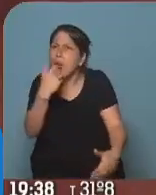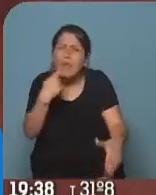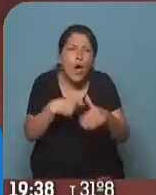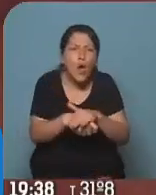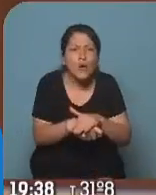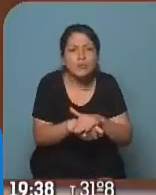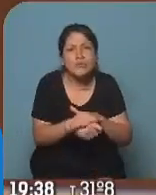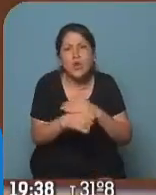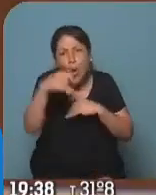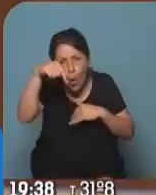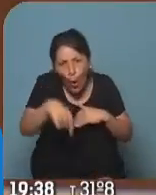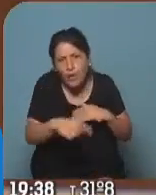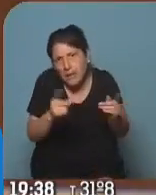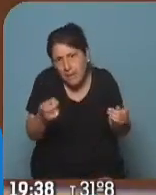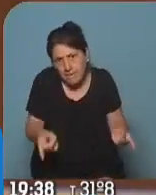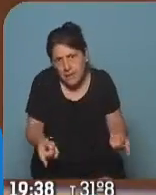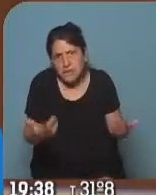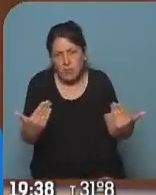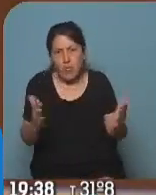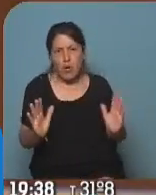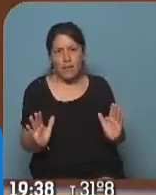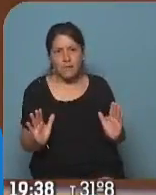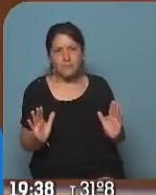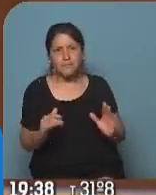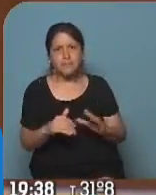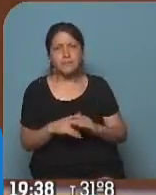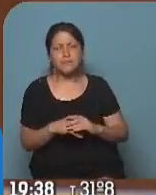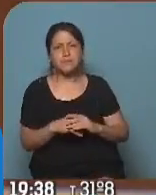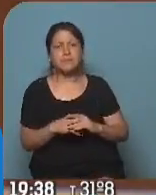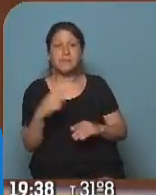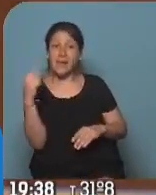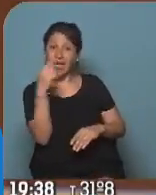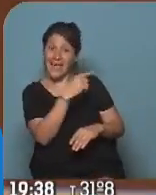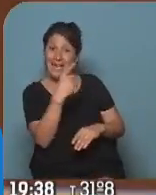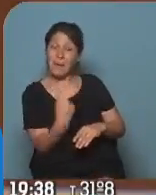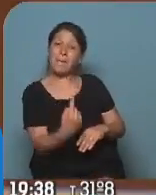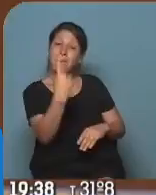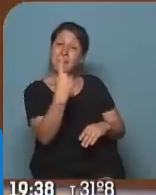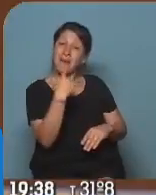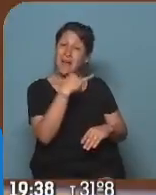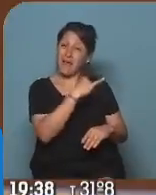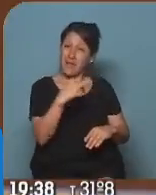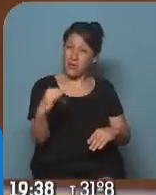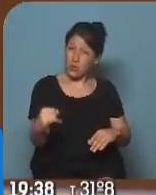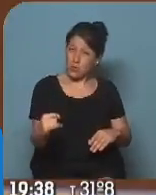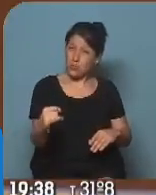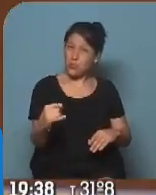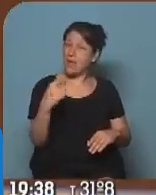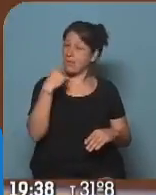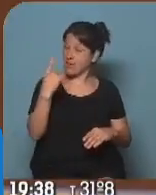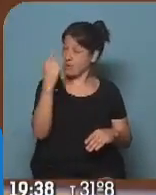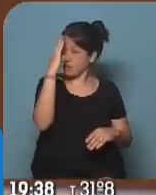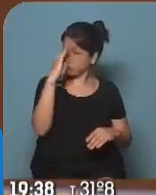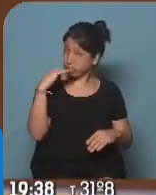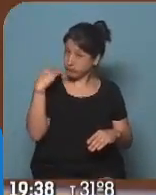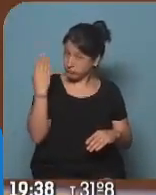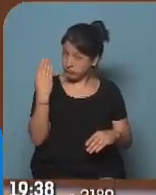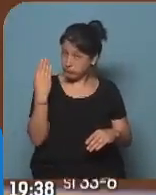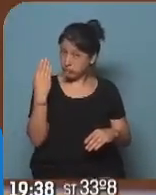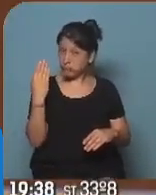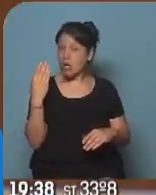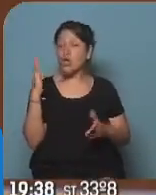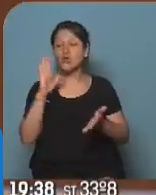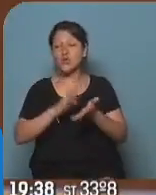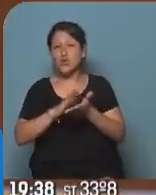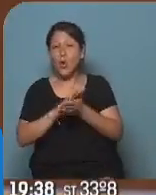hoy en día también. Álvaro, además de hacer una primera denuncia por ese presunto enriquecimiento ilícito en 2007, escribió 2 libros sobre